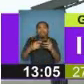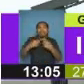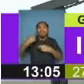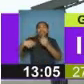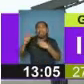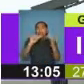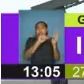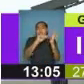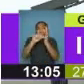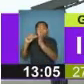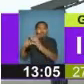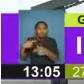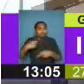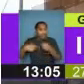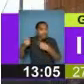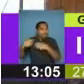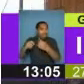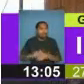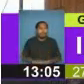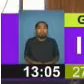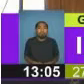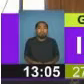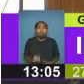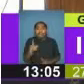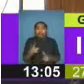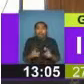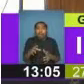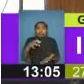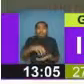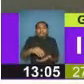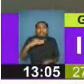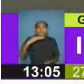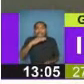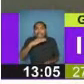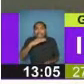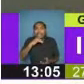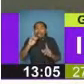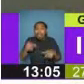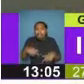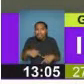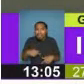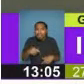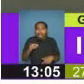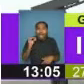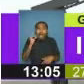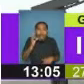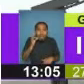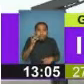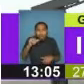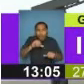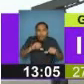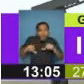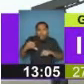países del Mundo algunos de nuestros ingenios Ingenio la esperanza Está exportando también azúcar orgánica a Estados